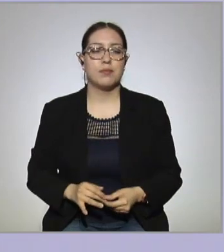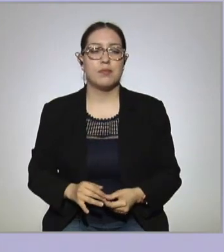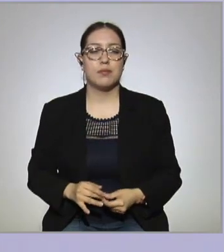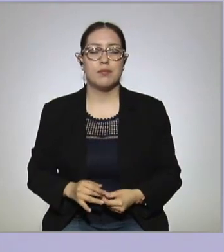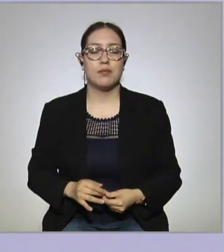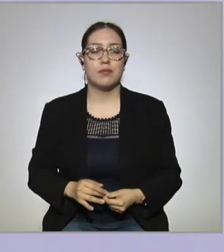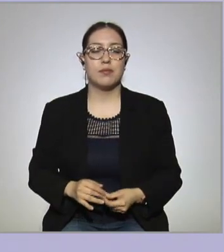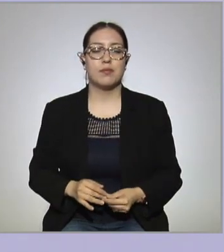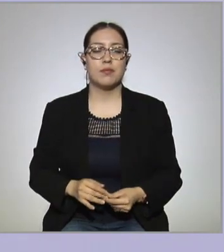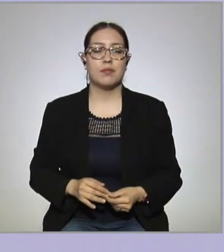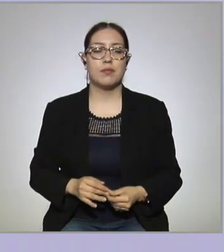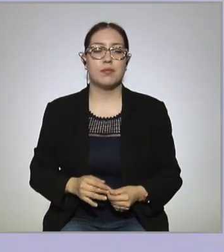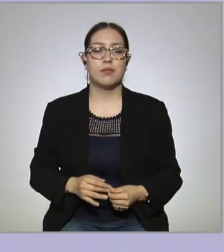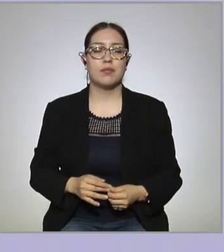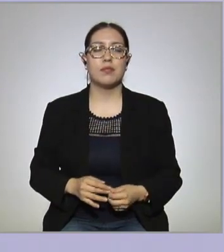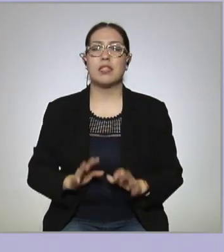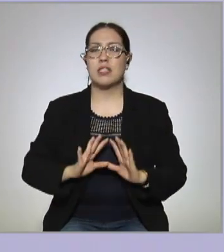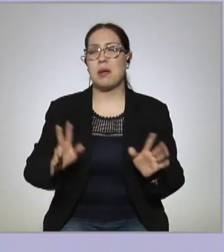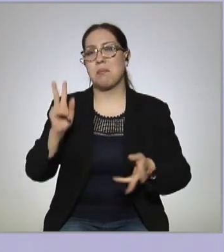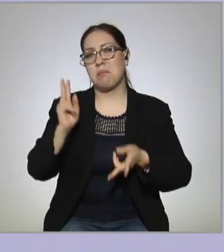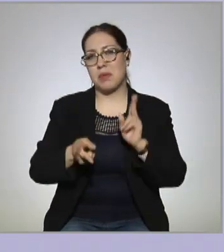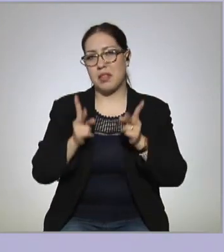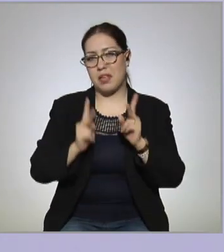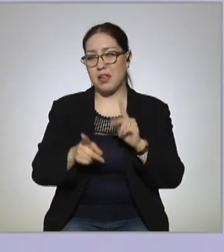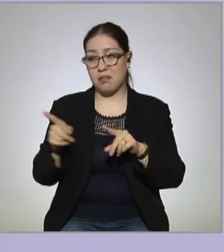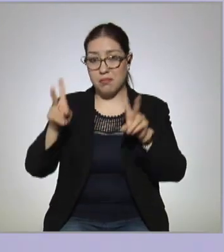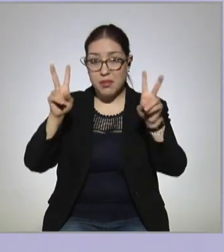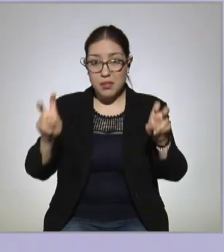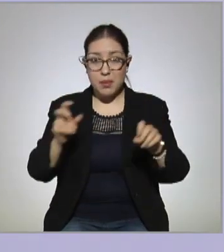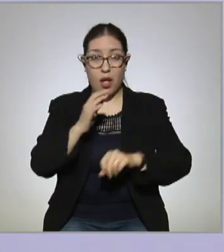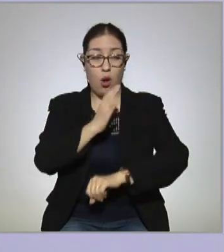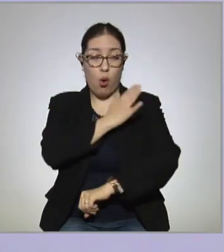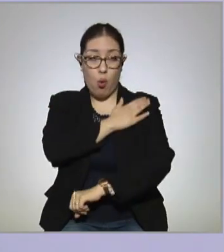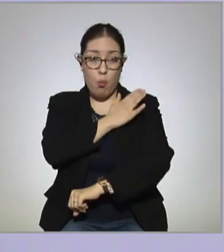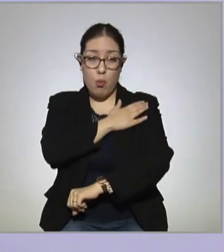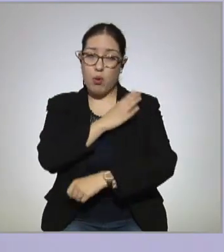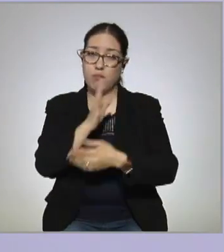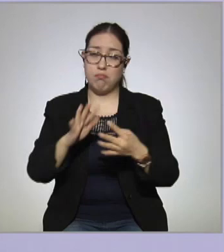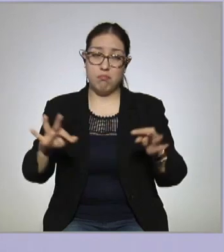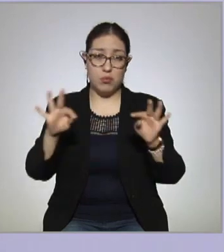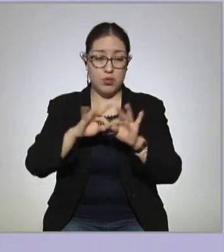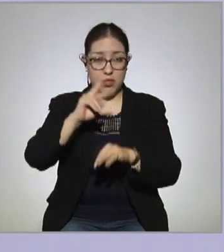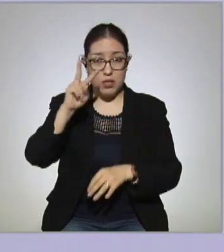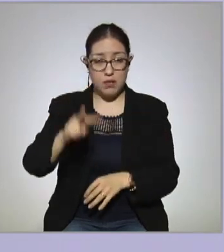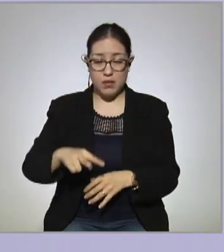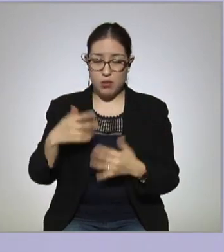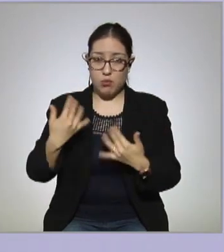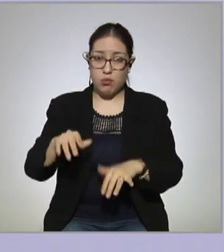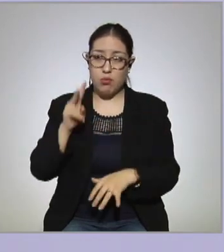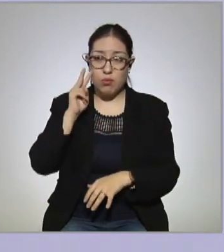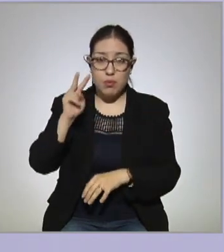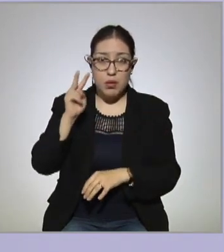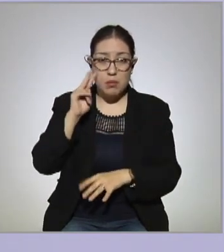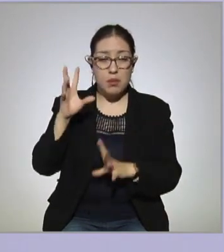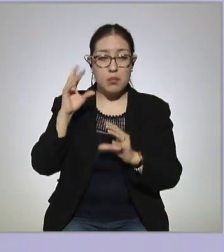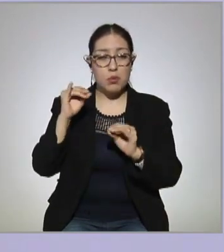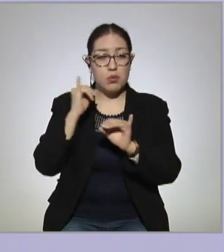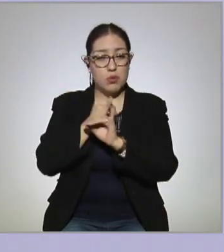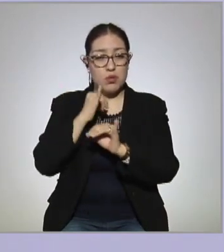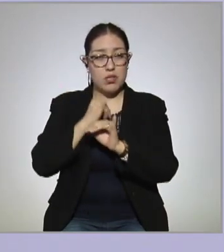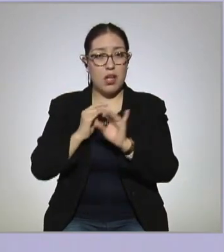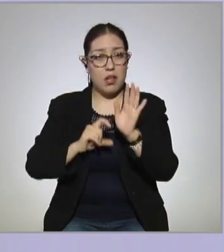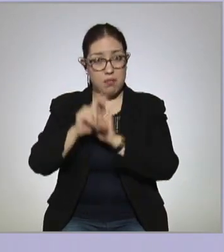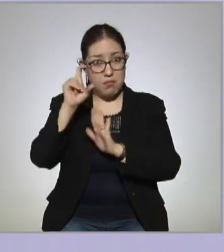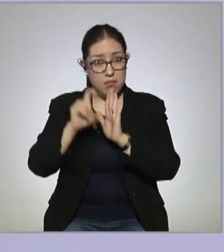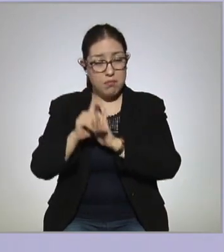es muy importante. Hemos hablado de otras articulaciones y creo que es un tema muy importante y que, como vimos por lo visto en las redes, la gente Y estuvo clase